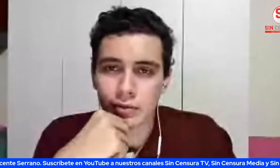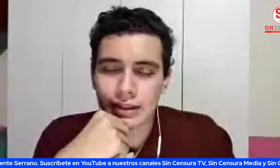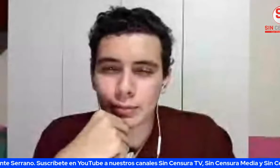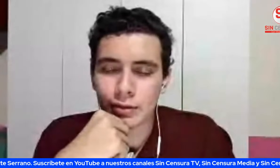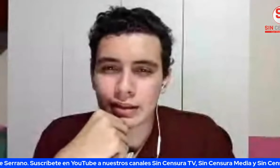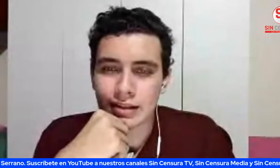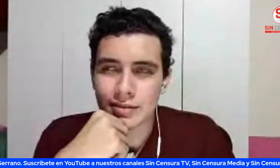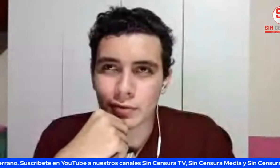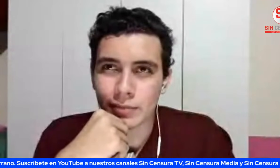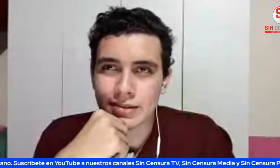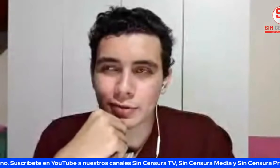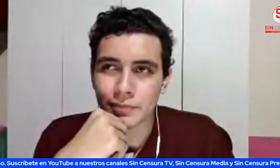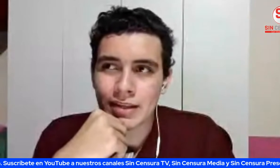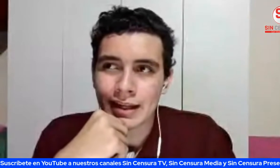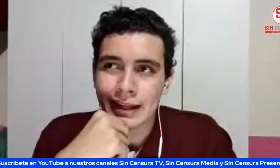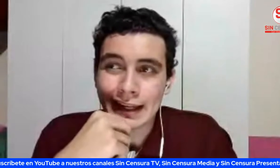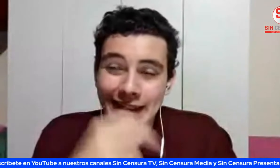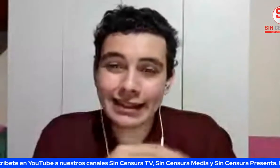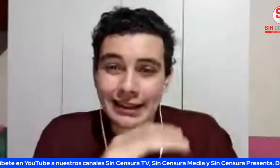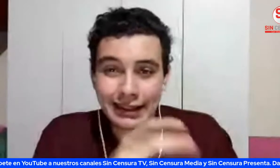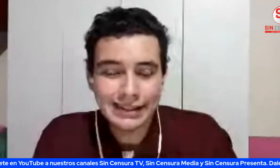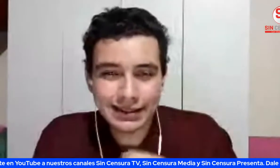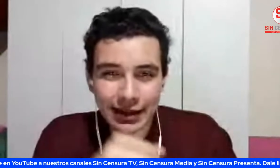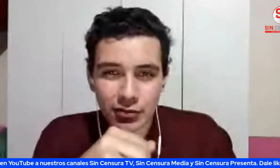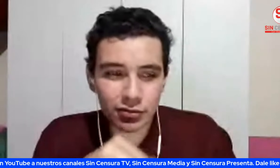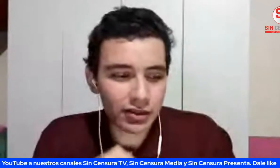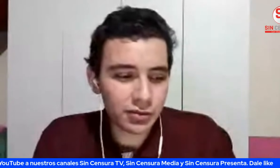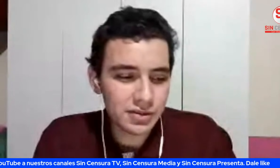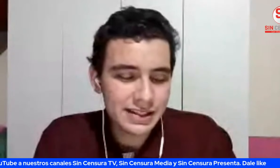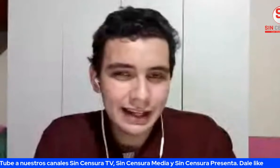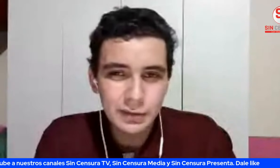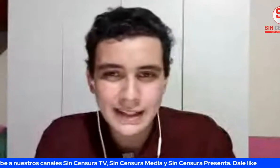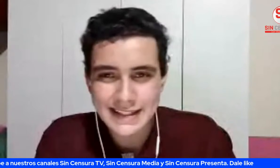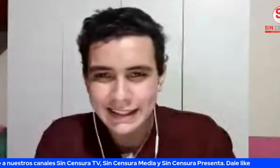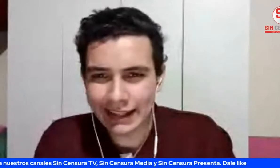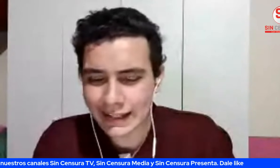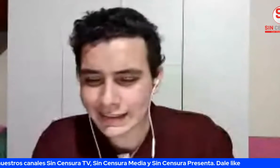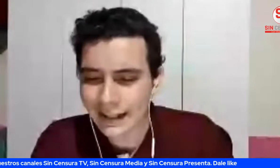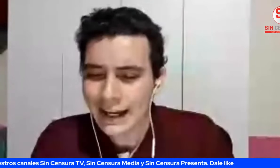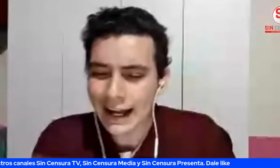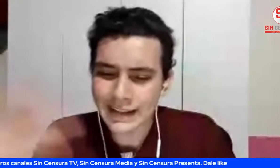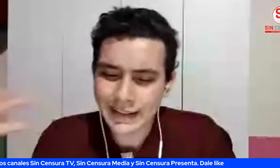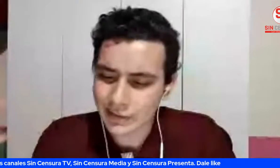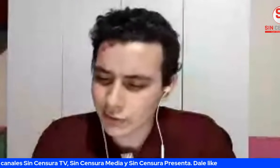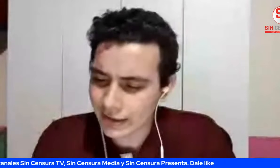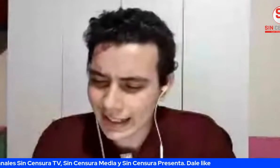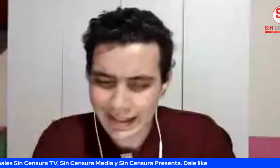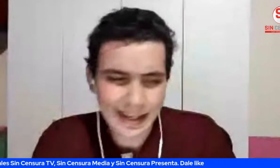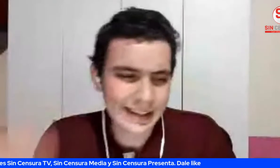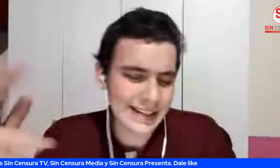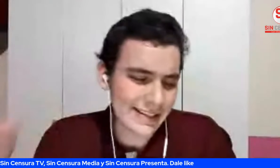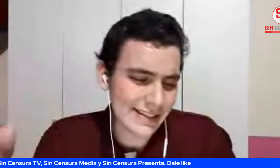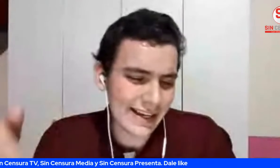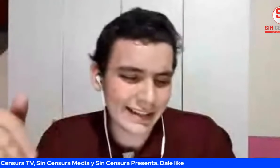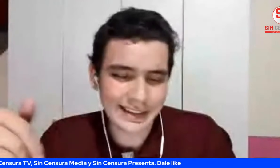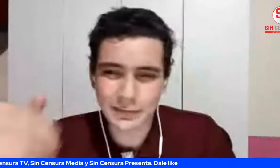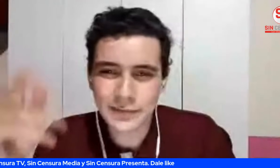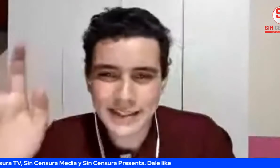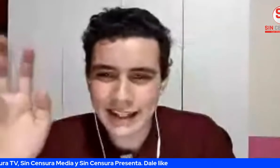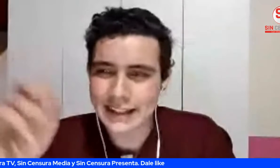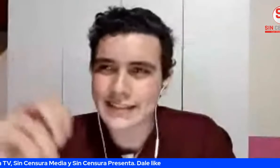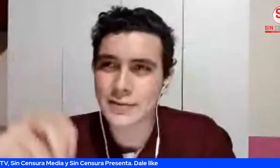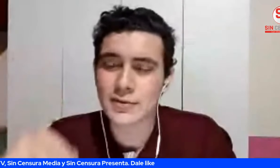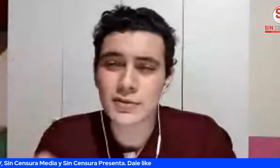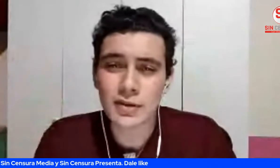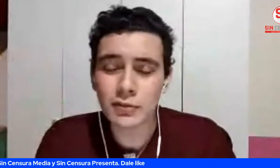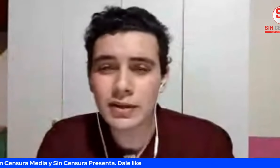López Obrador ha llamado la transformación, y que en Estados Unidos, si algo les encanta al director de la DEA, de la CIA, de un